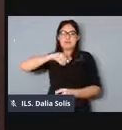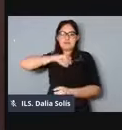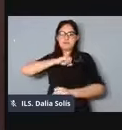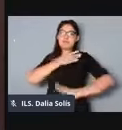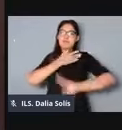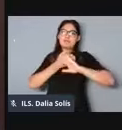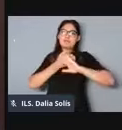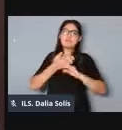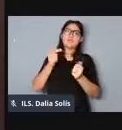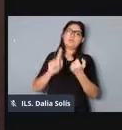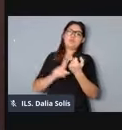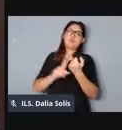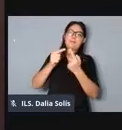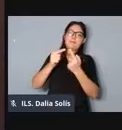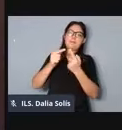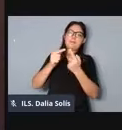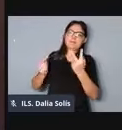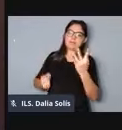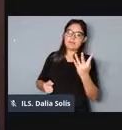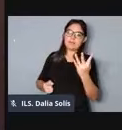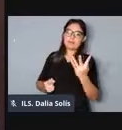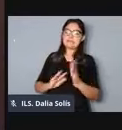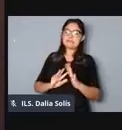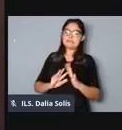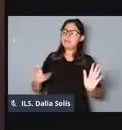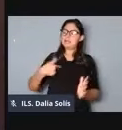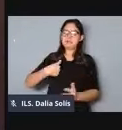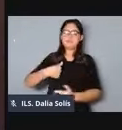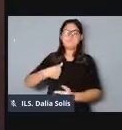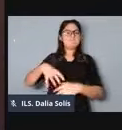a comprometer a tomar una terapia.